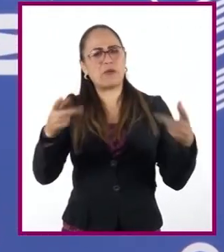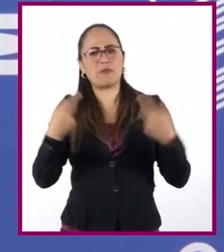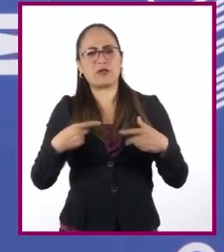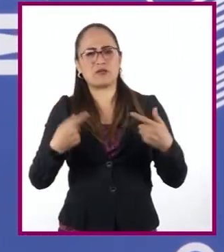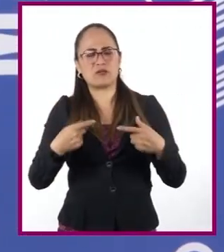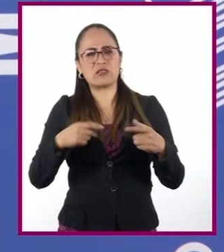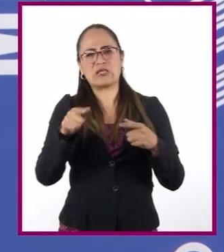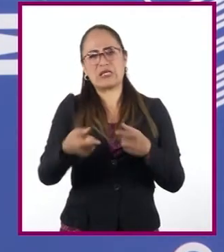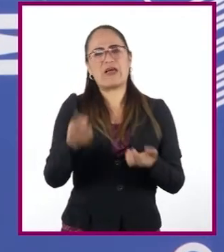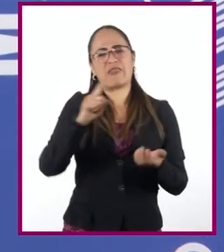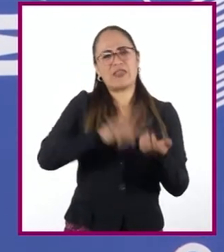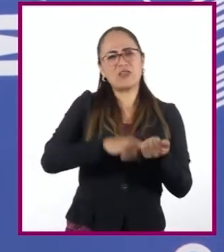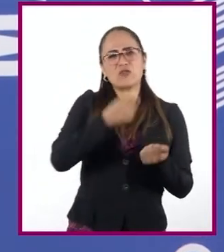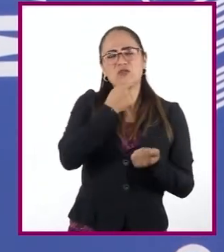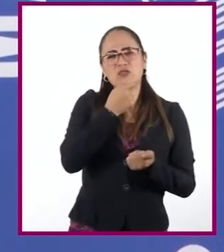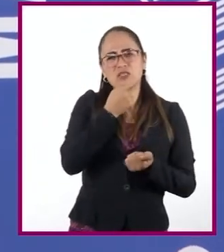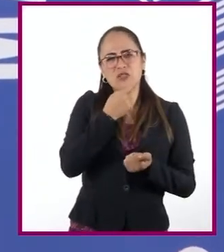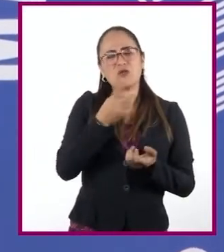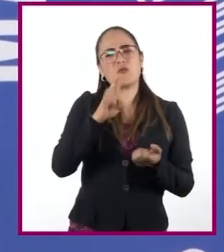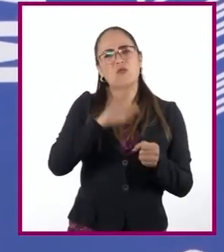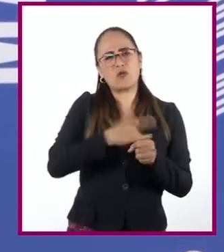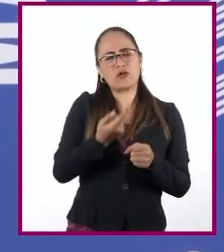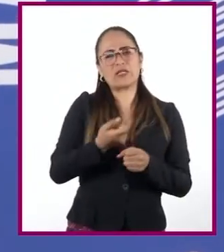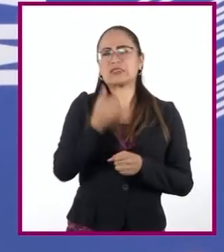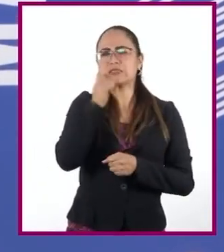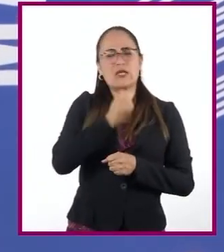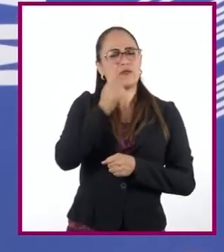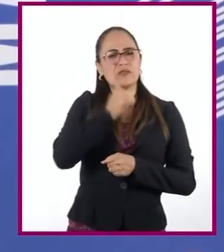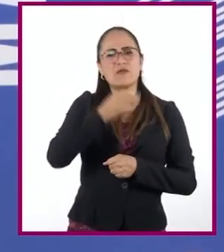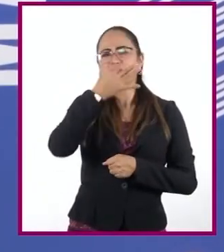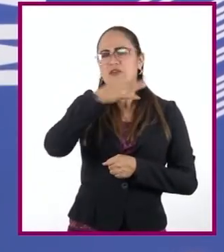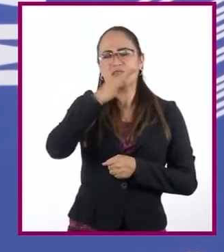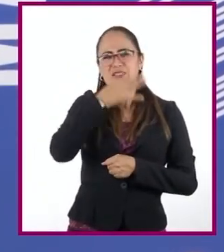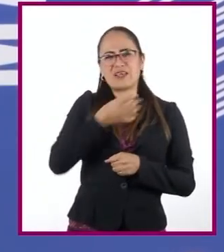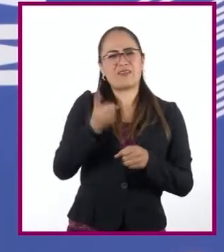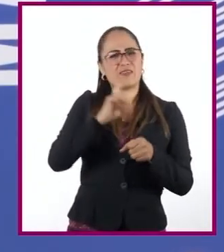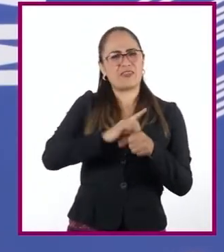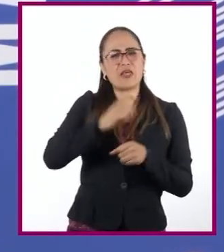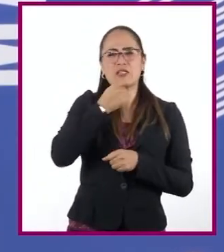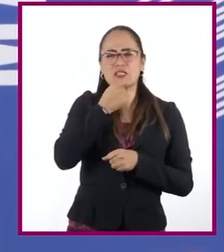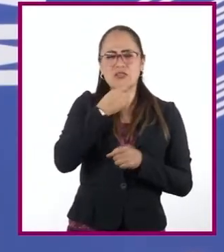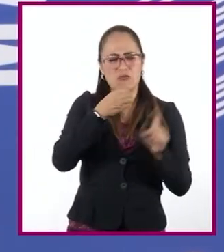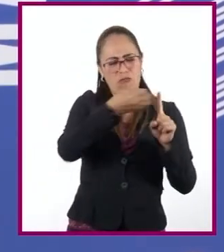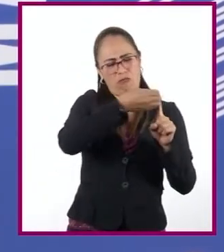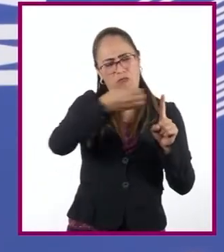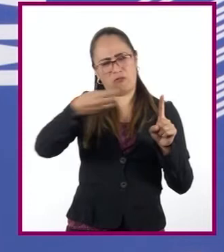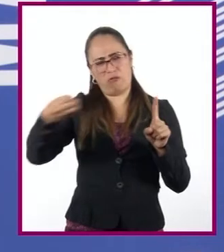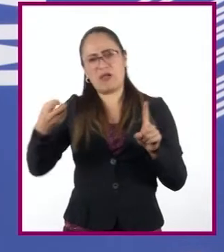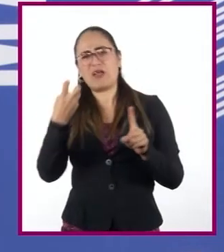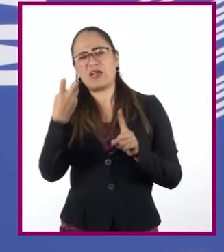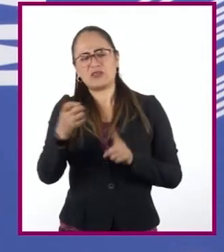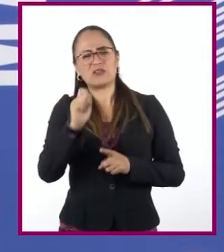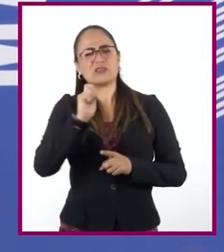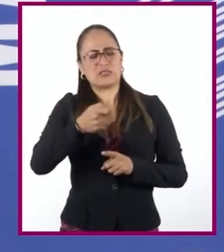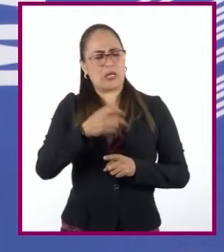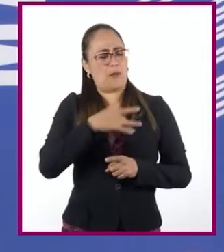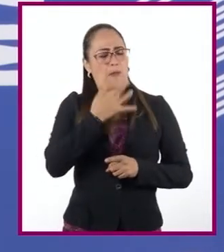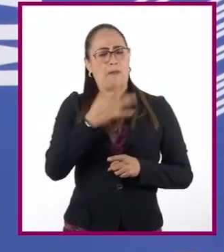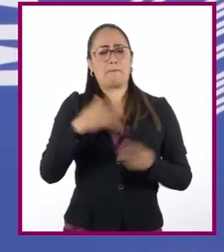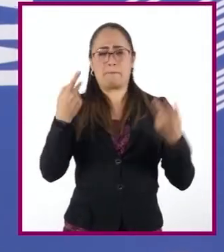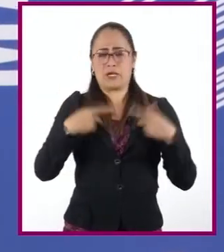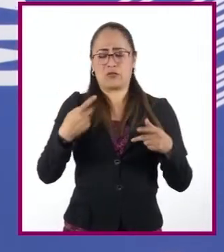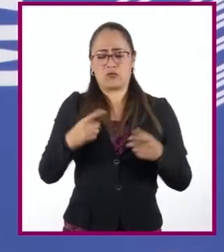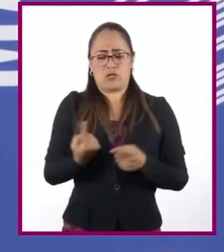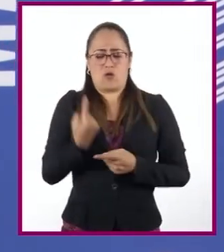conectados con su niño interior porque siempre festejan el Día del Niño, ya que esta oración es subjetiva, es decir, expresa